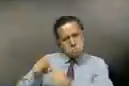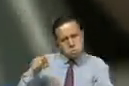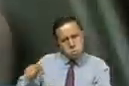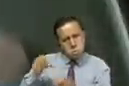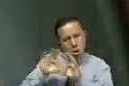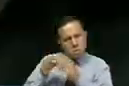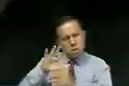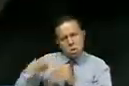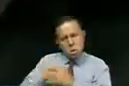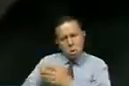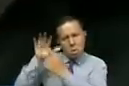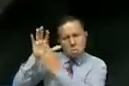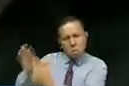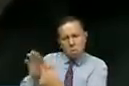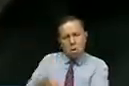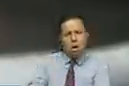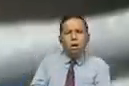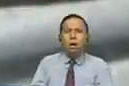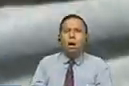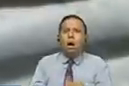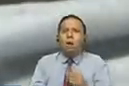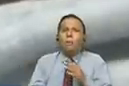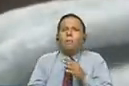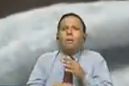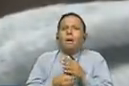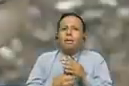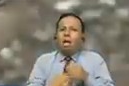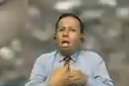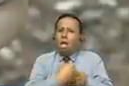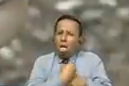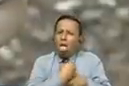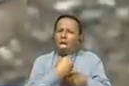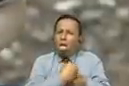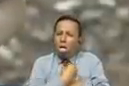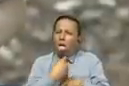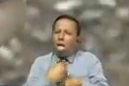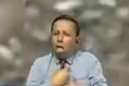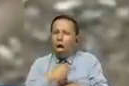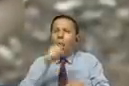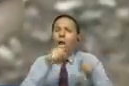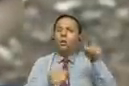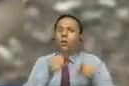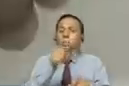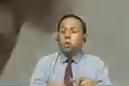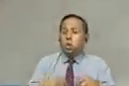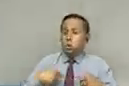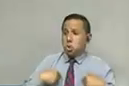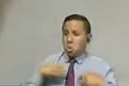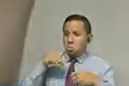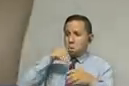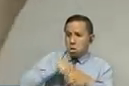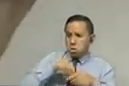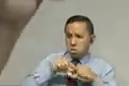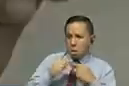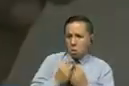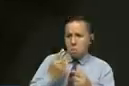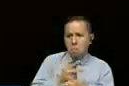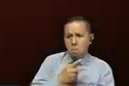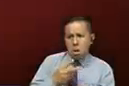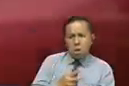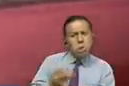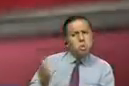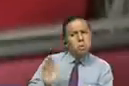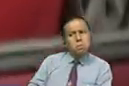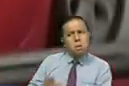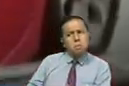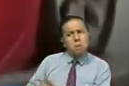Aumentan los casos de víctimas de extorsión por parte de personas que se hacen pasar por miembros de organizaciones delictivas solicitando dinero a cambio de no cumplir